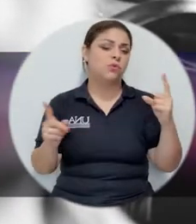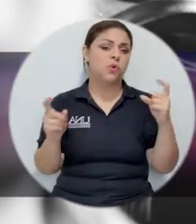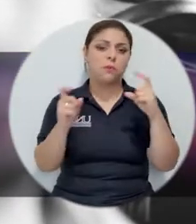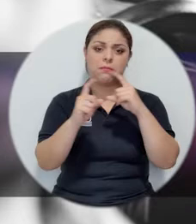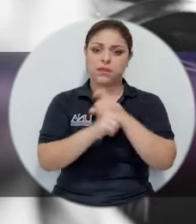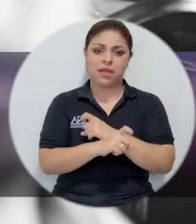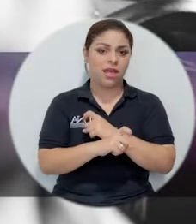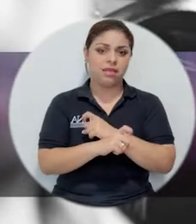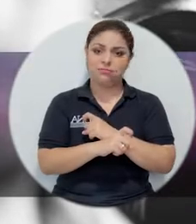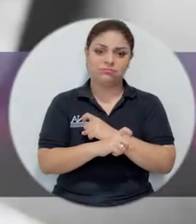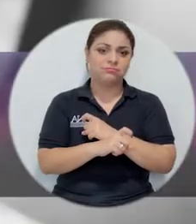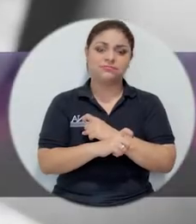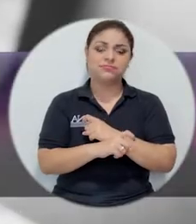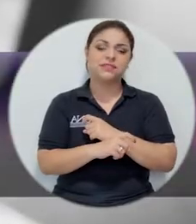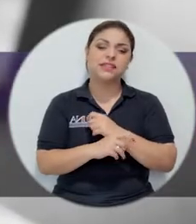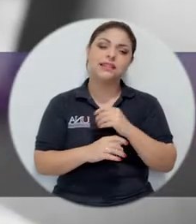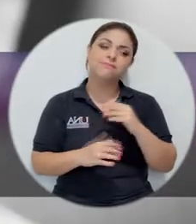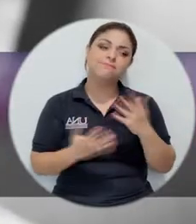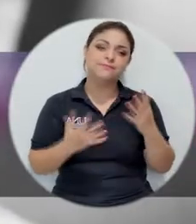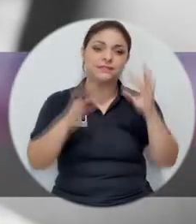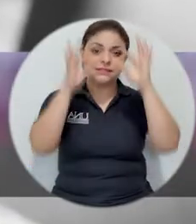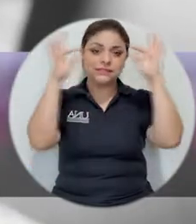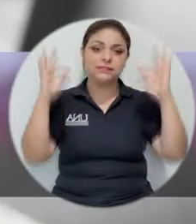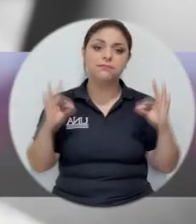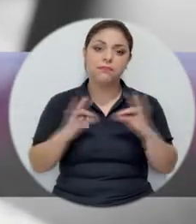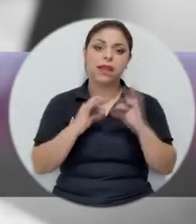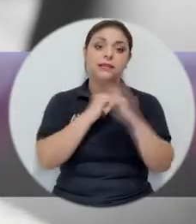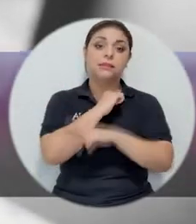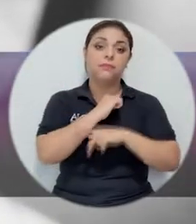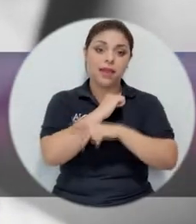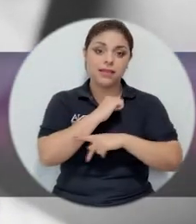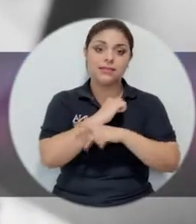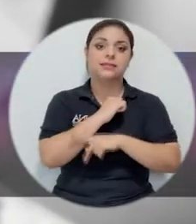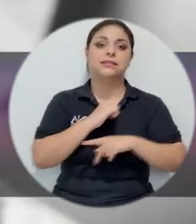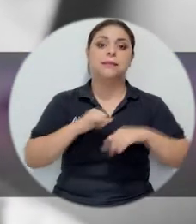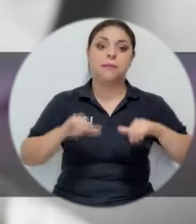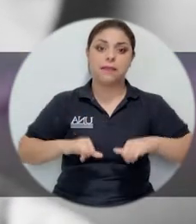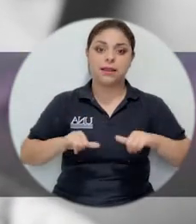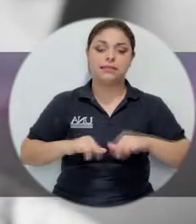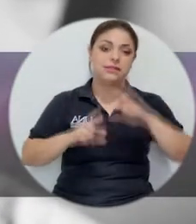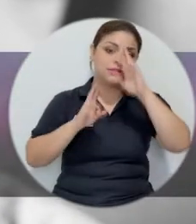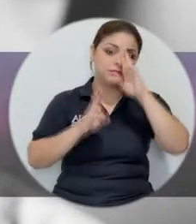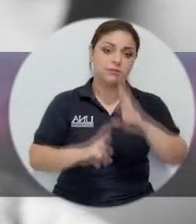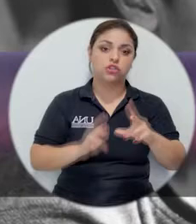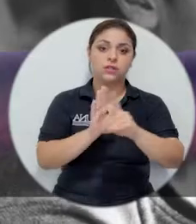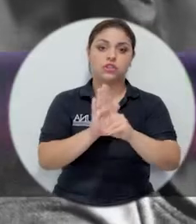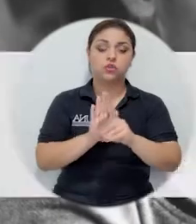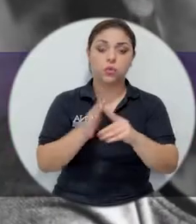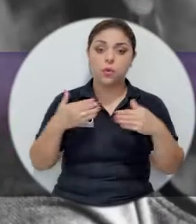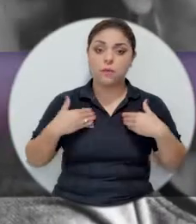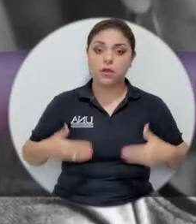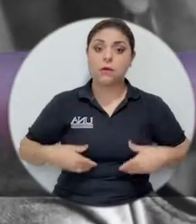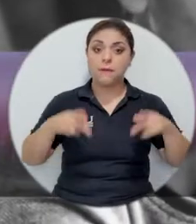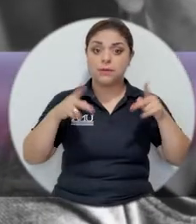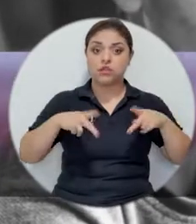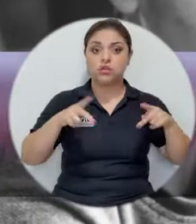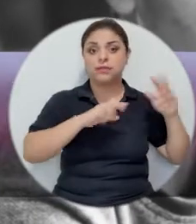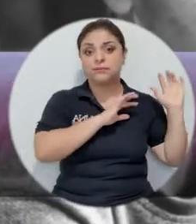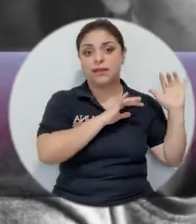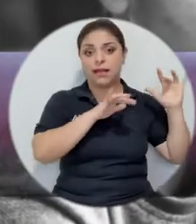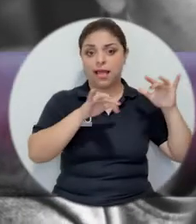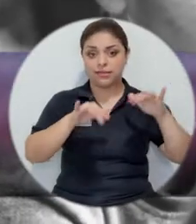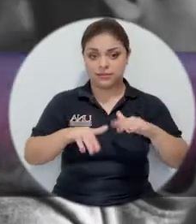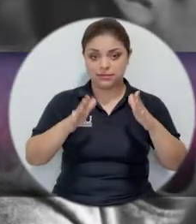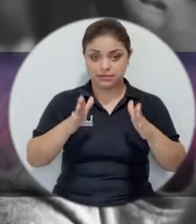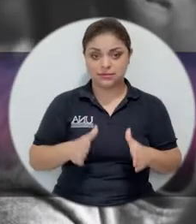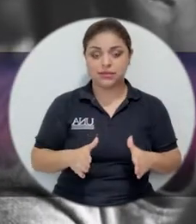que complica lo que es, no la estabilidad, pero sí la imagen del país y la permanencia, el respeto a los derechos humanos y demás de las personas que